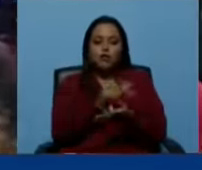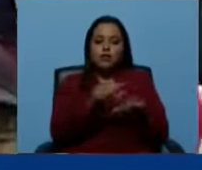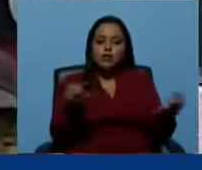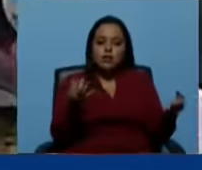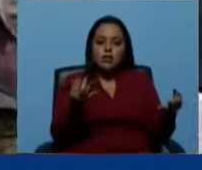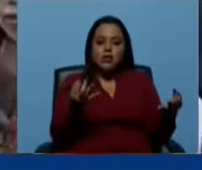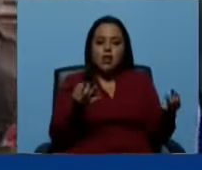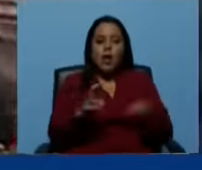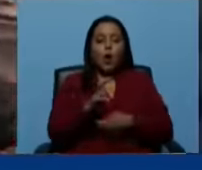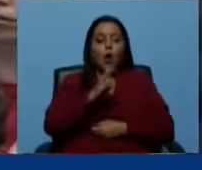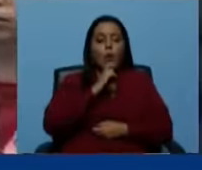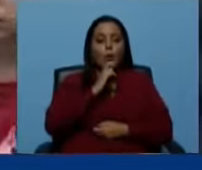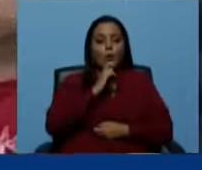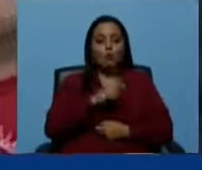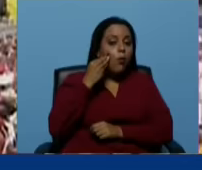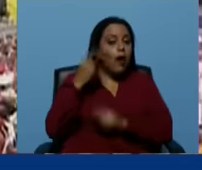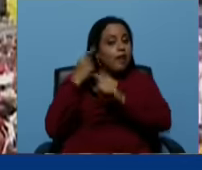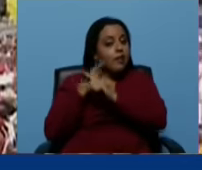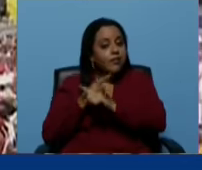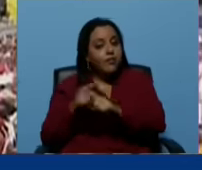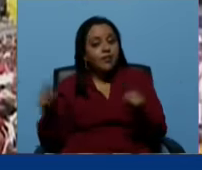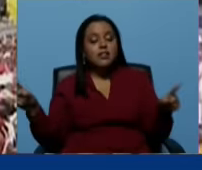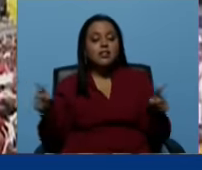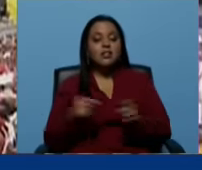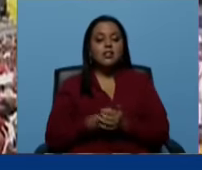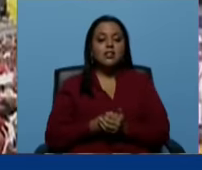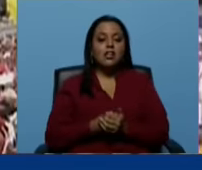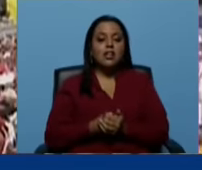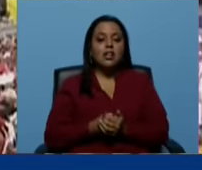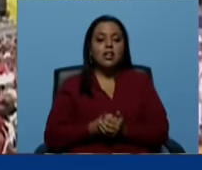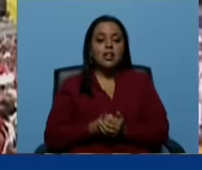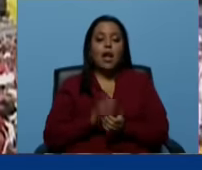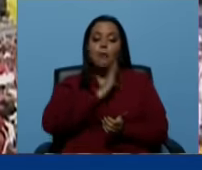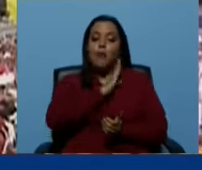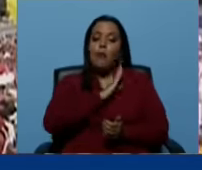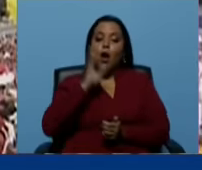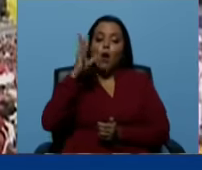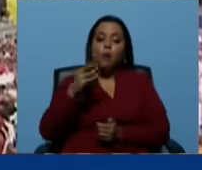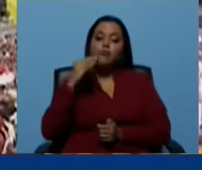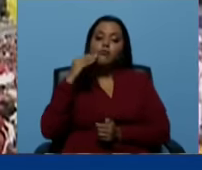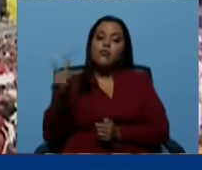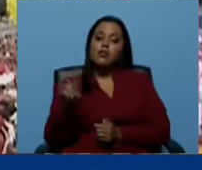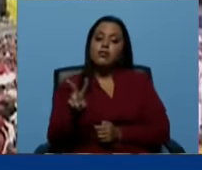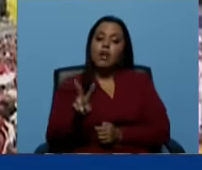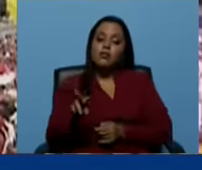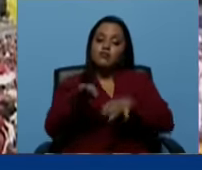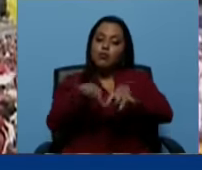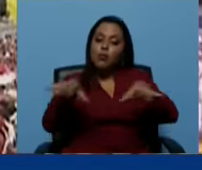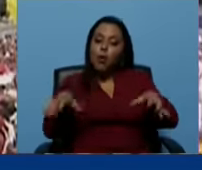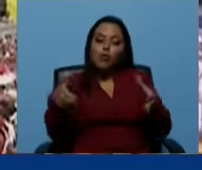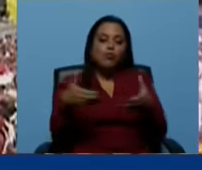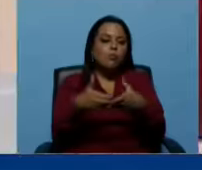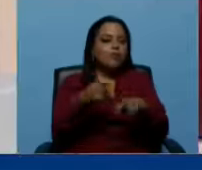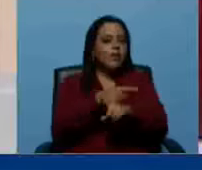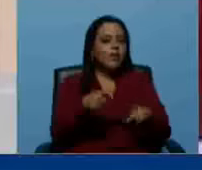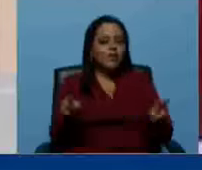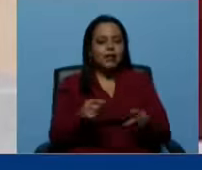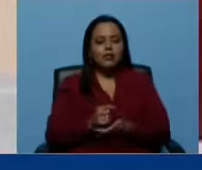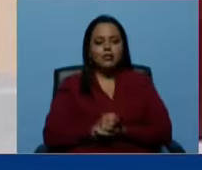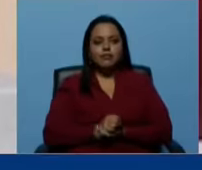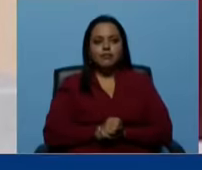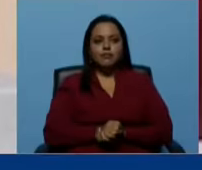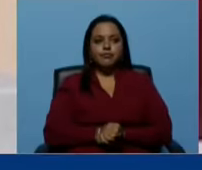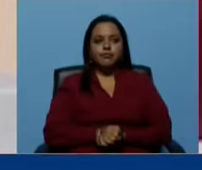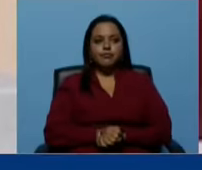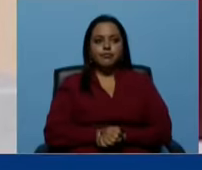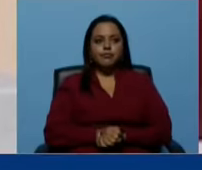de oro. Muy diferente que sea la juventud, son dos cosas diferentes. Que